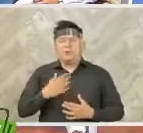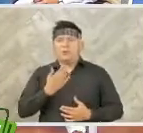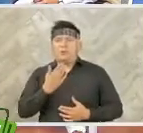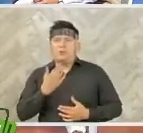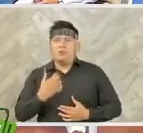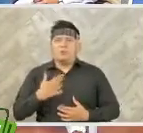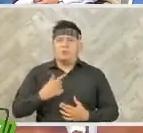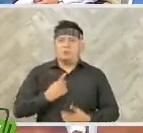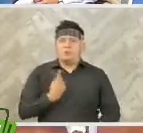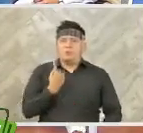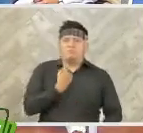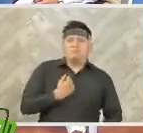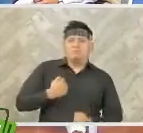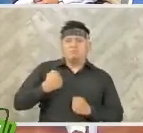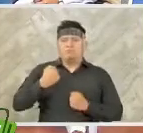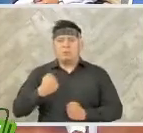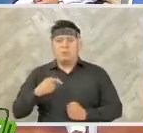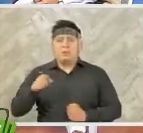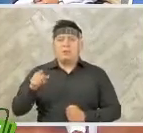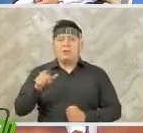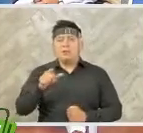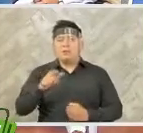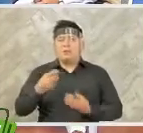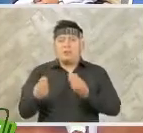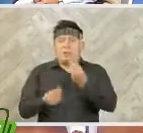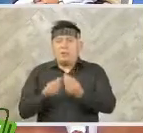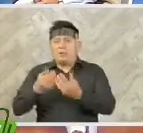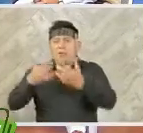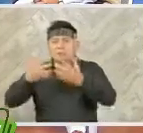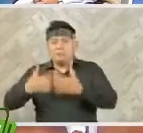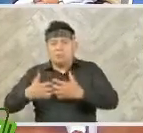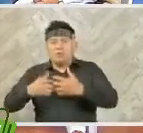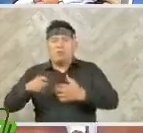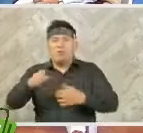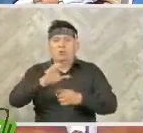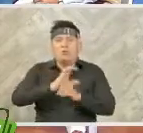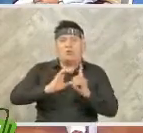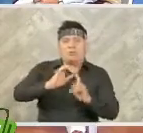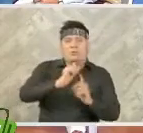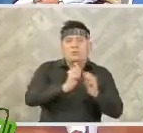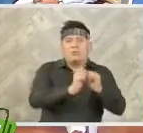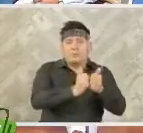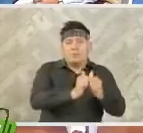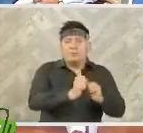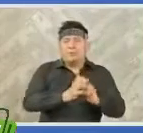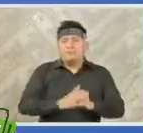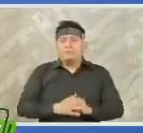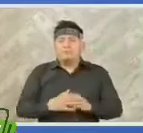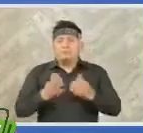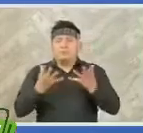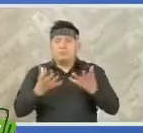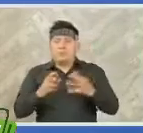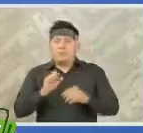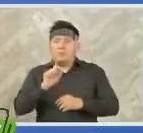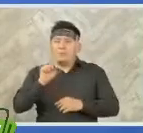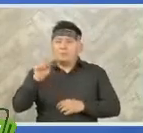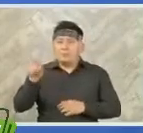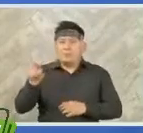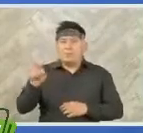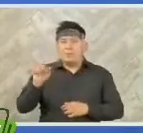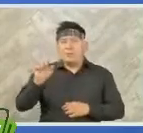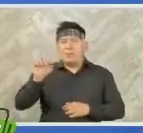a través de las unidades productivas, a través de los espacios de cultura, de deporte. Así que quisiera hacerte una pregunta